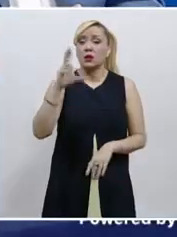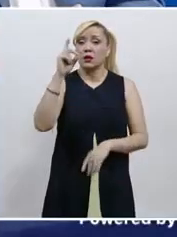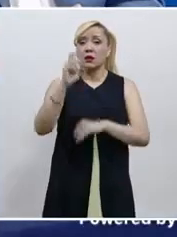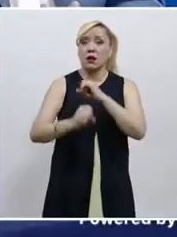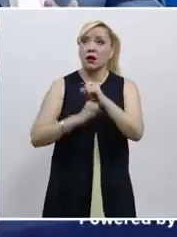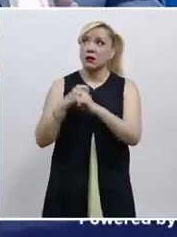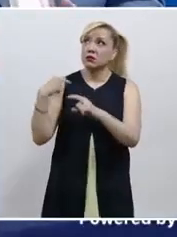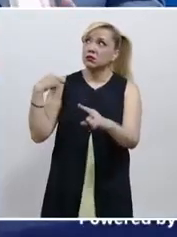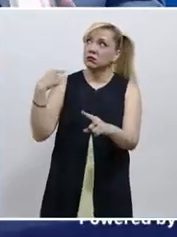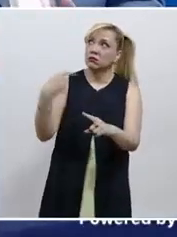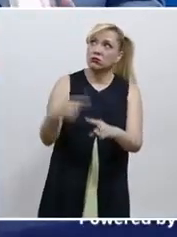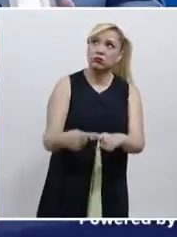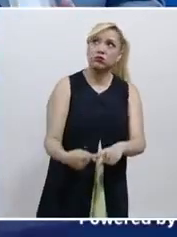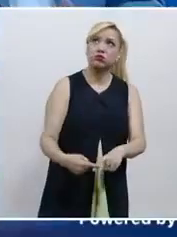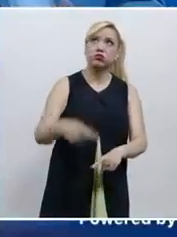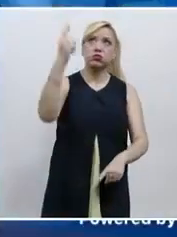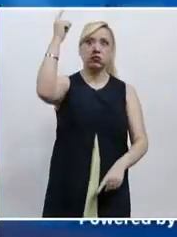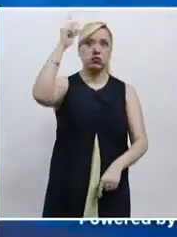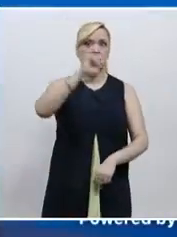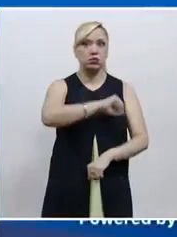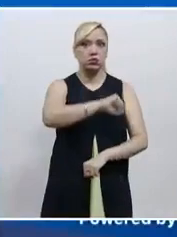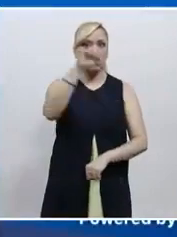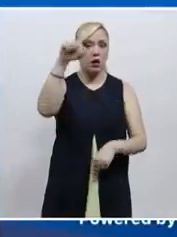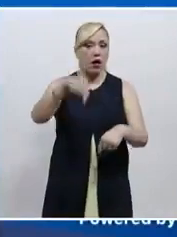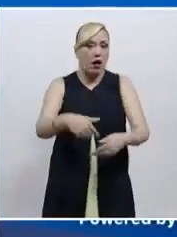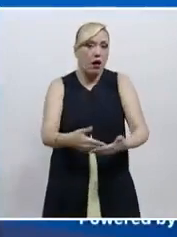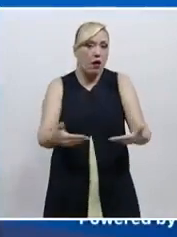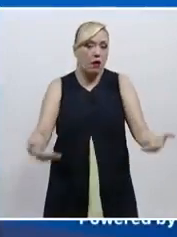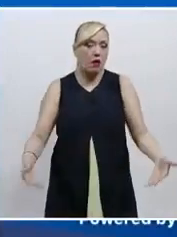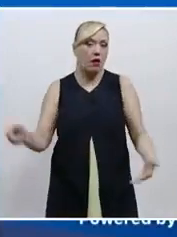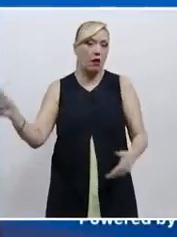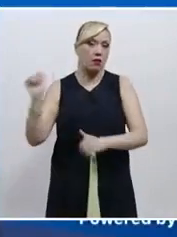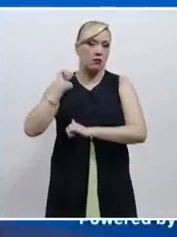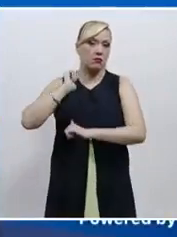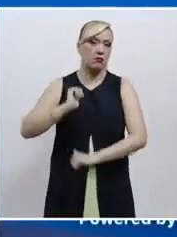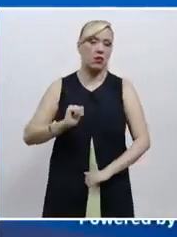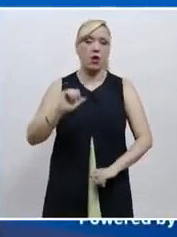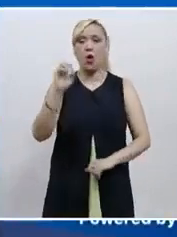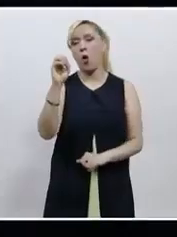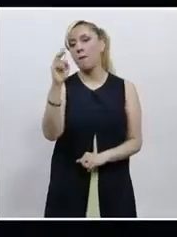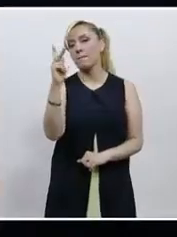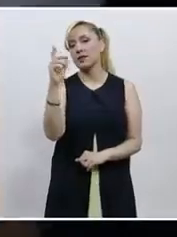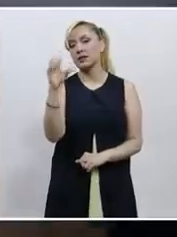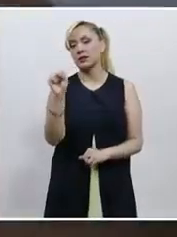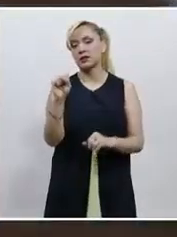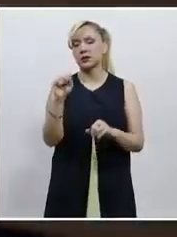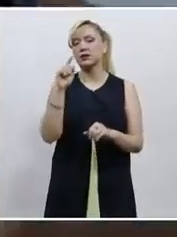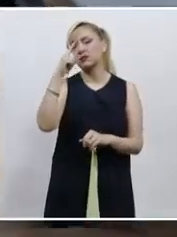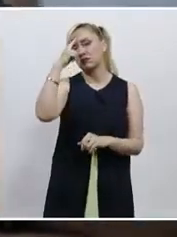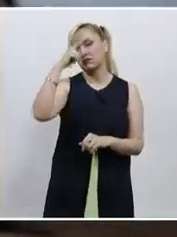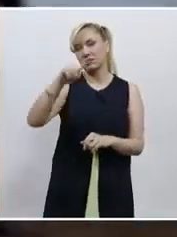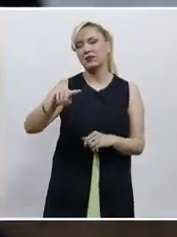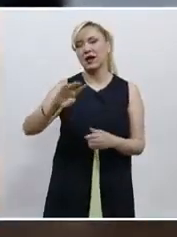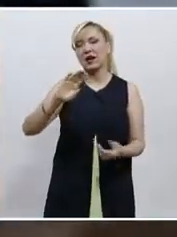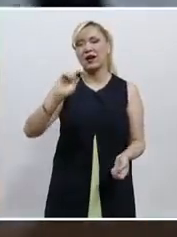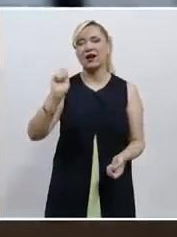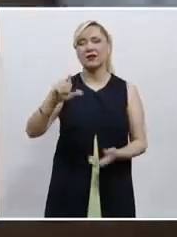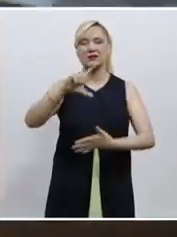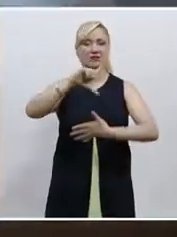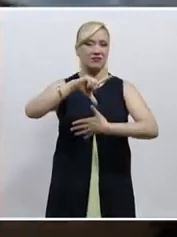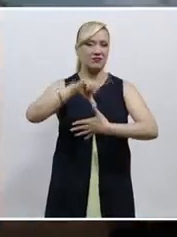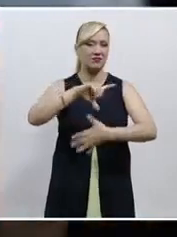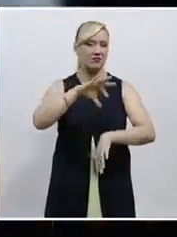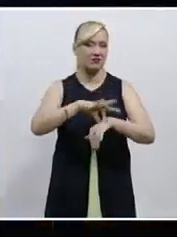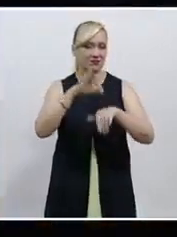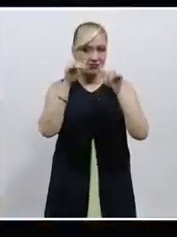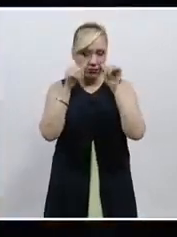años, alertó Jarbas Barbosa, titular de la Organización Panamericana de la Salud. La región de las Américas es la segunda